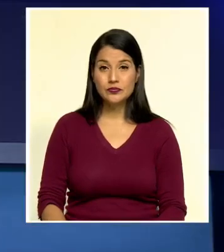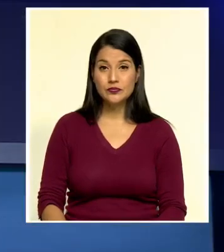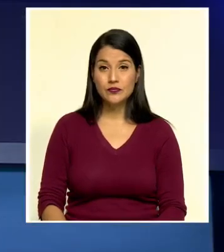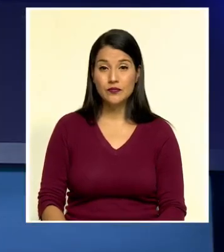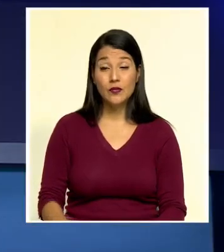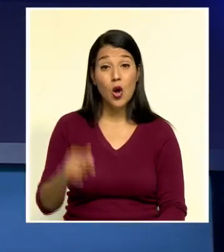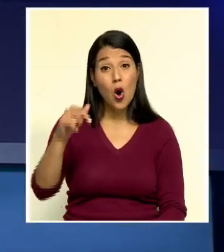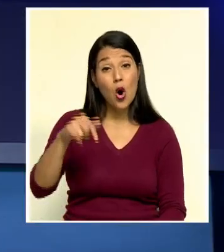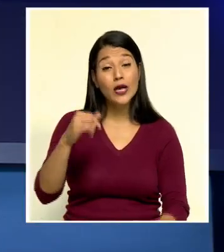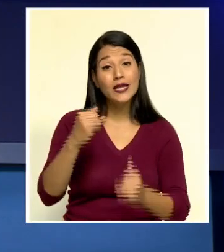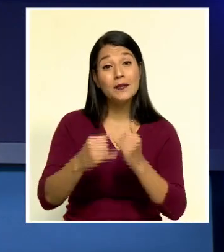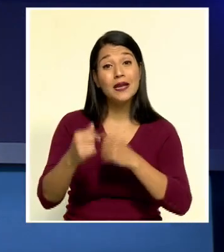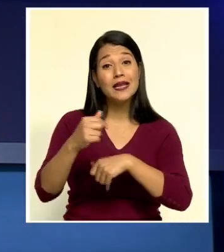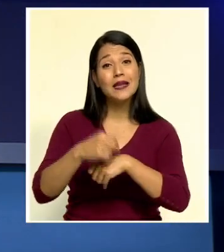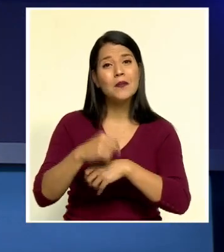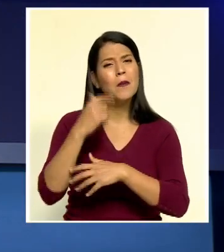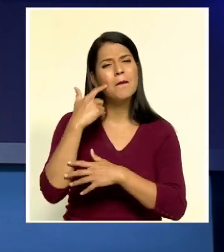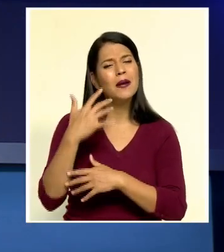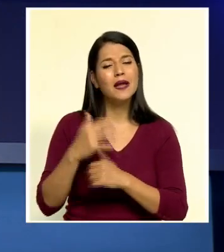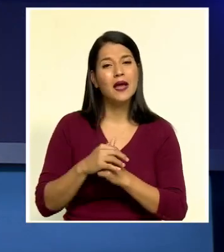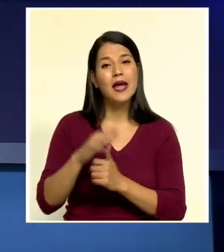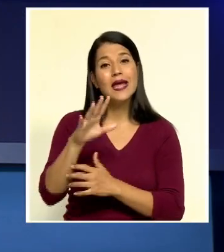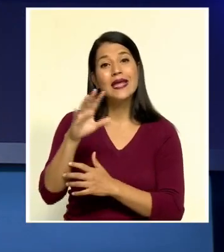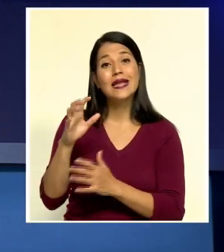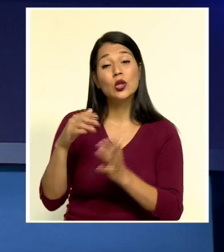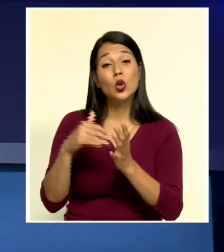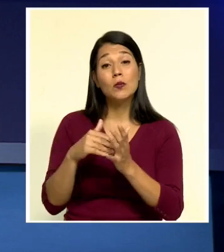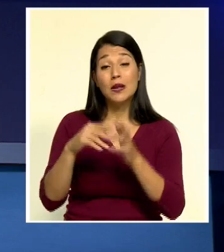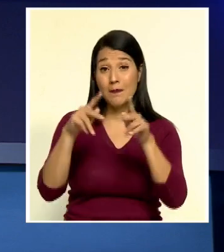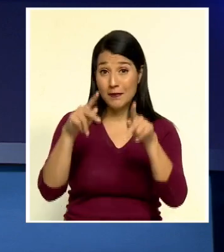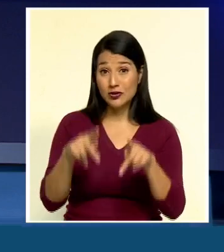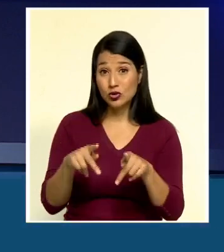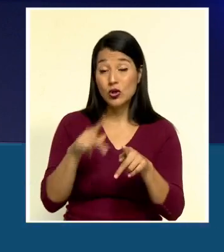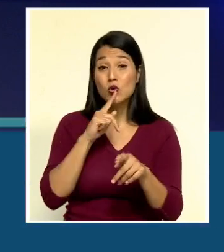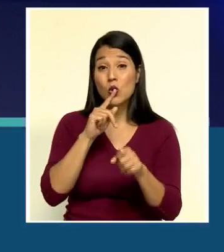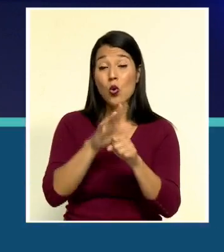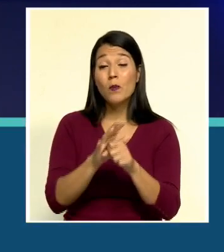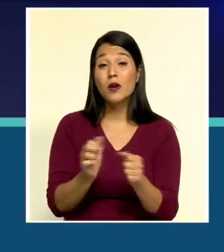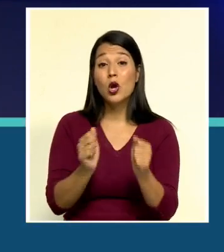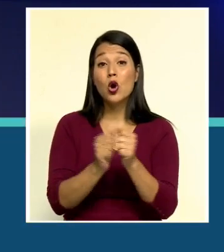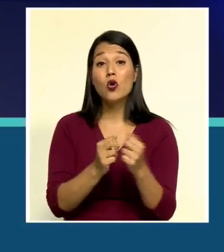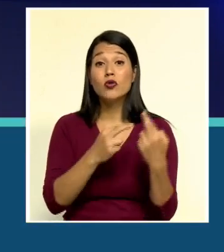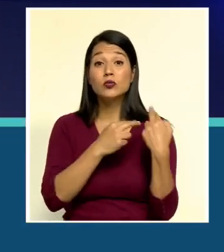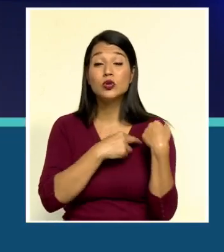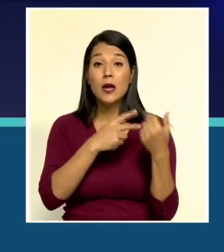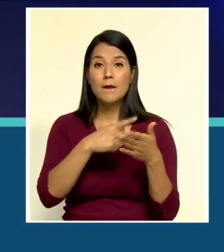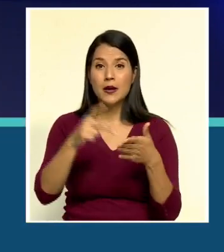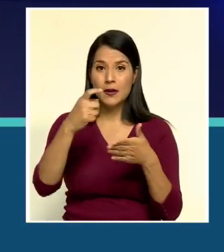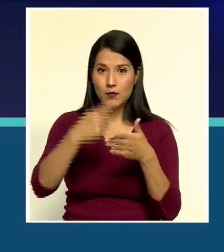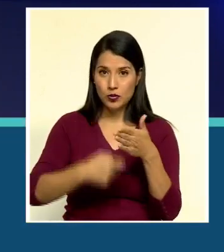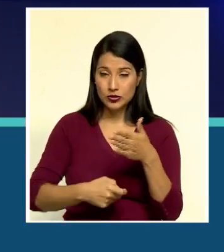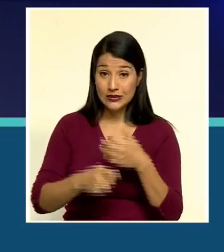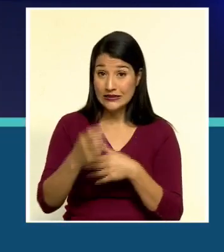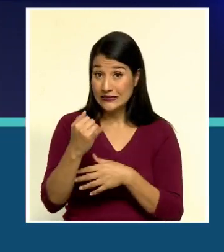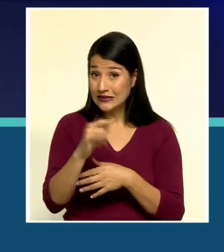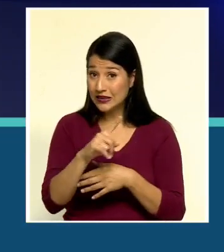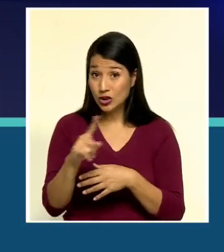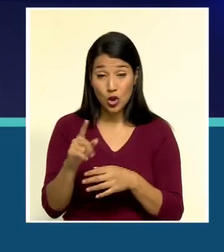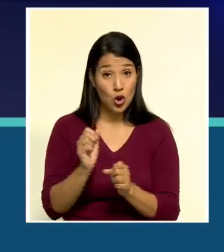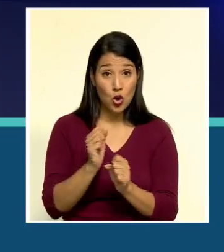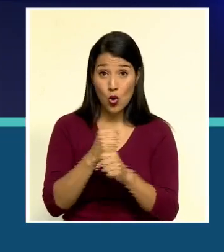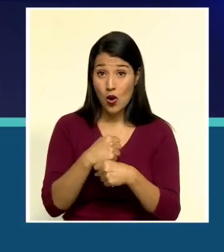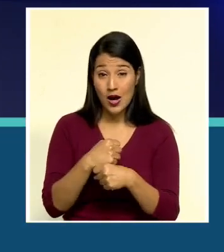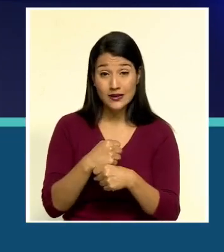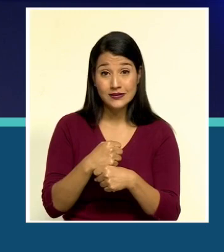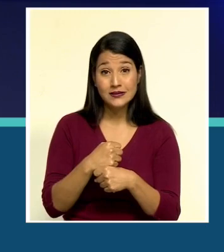Hoy vence el plazo para que más de 500,000 contribuyentes cumplan con sus obligaciones tributarias. Quienes no lo realicen